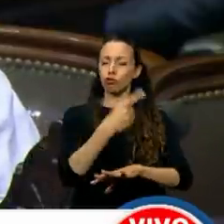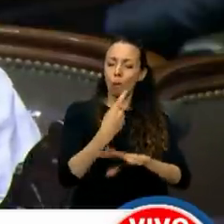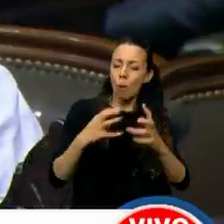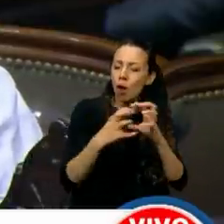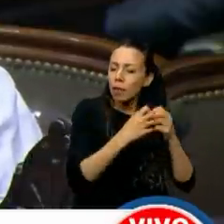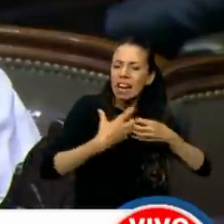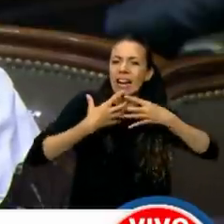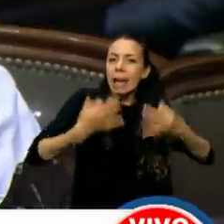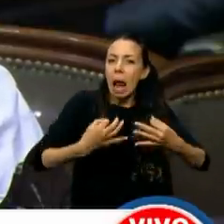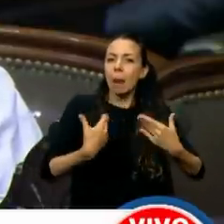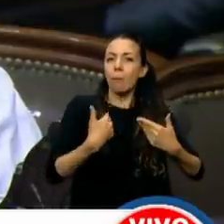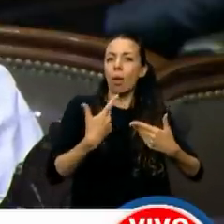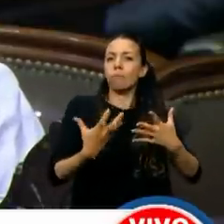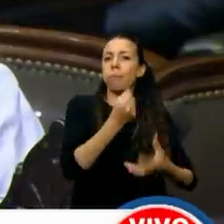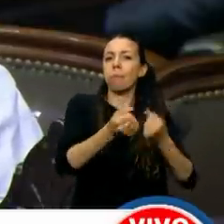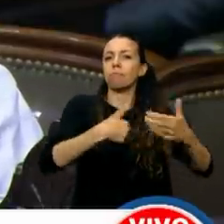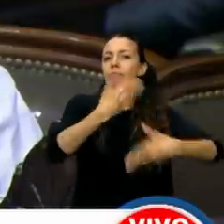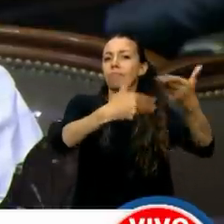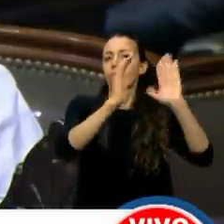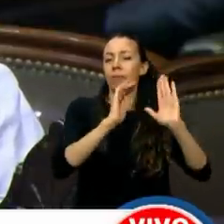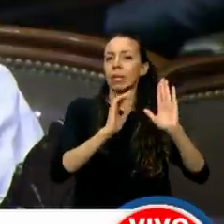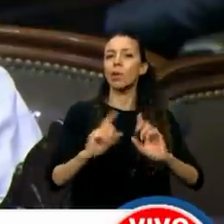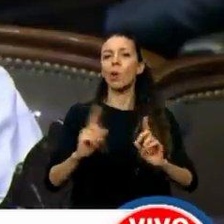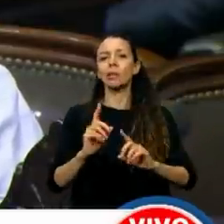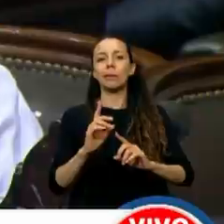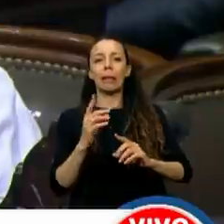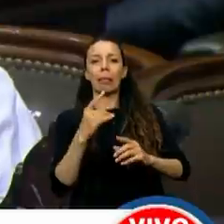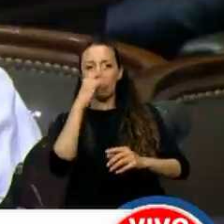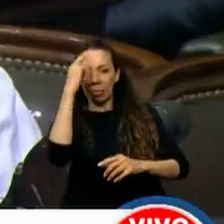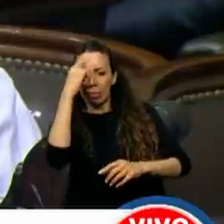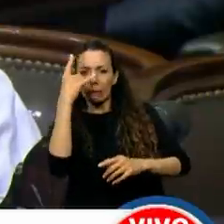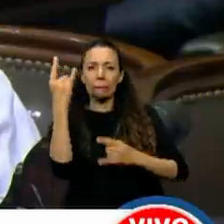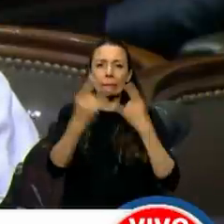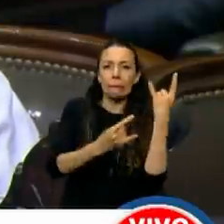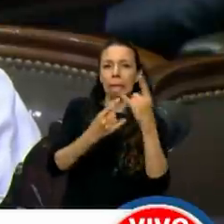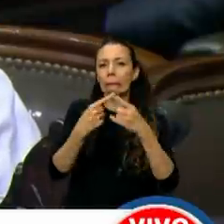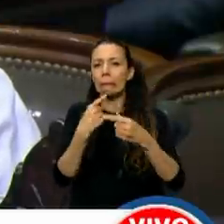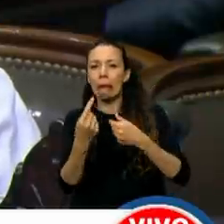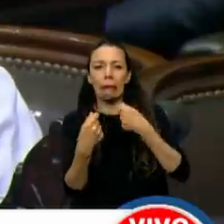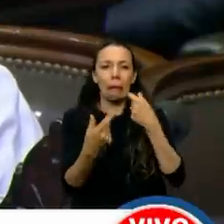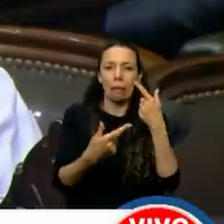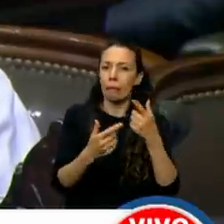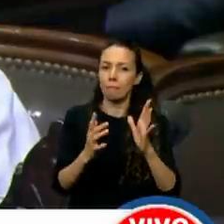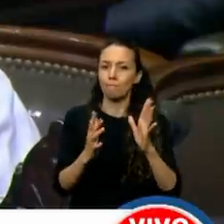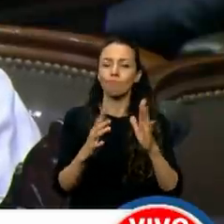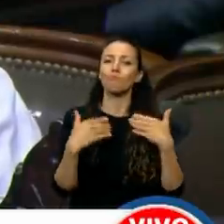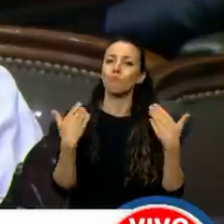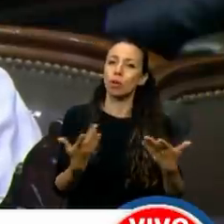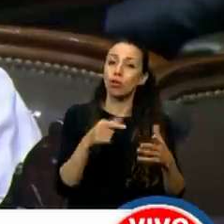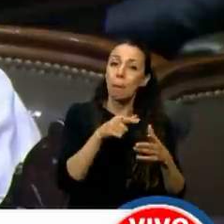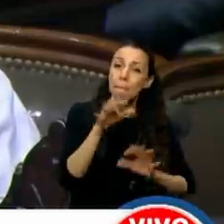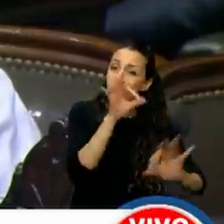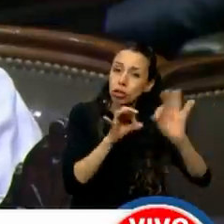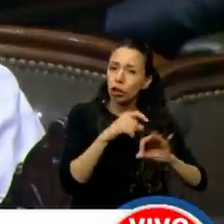salir adelante y no seguir vendiéndole dibujos y mentiras por eso no podemos acompañar señor presidente